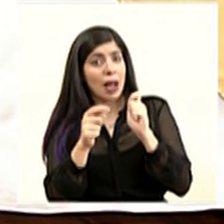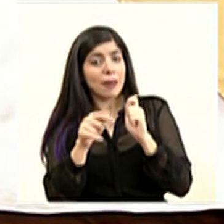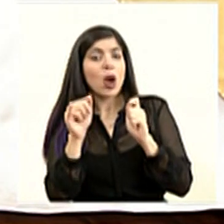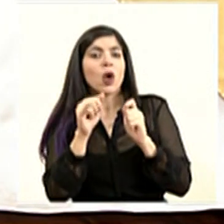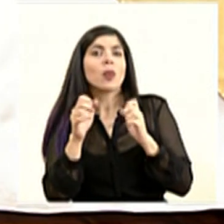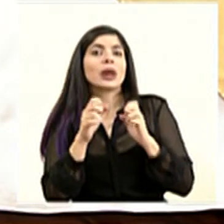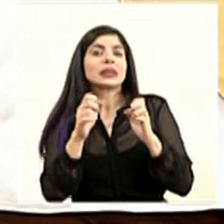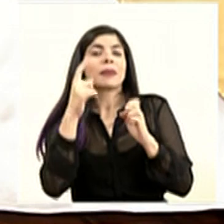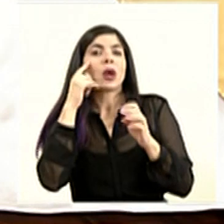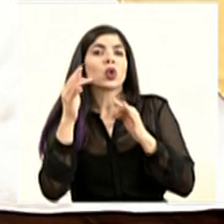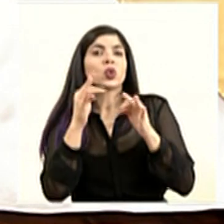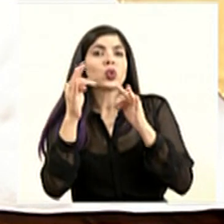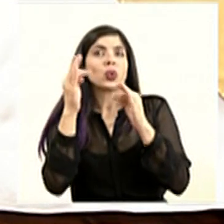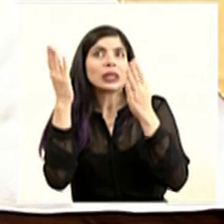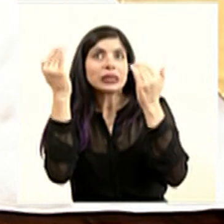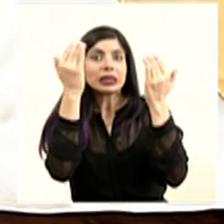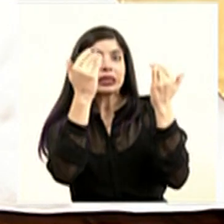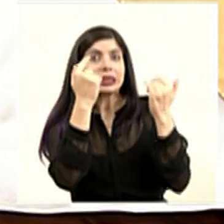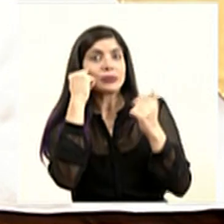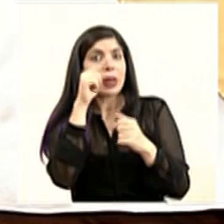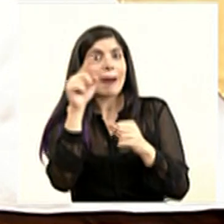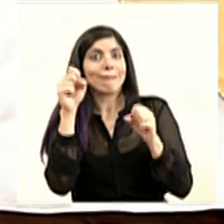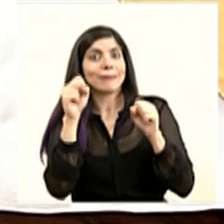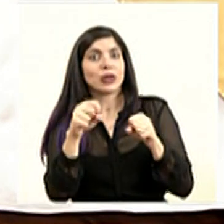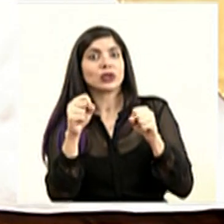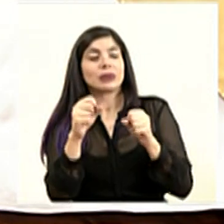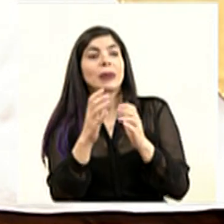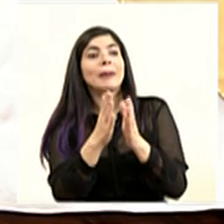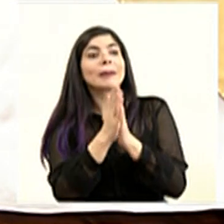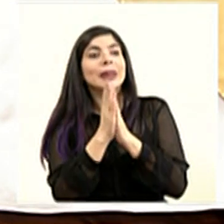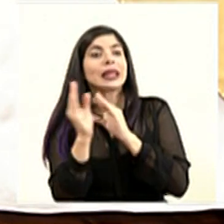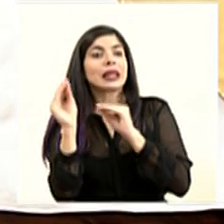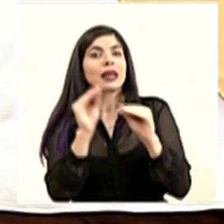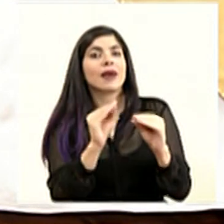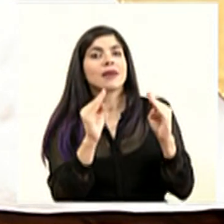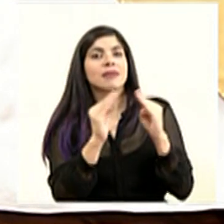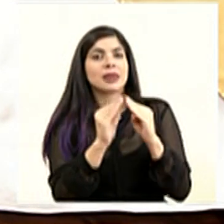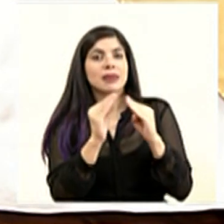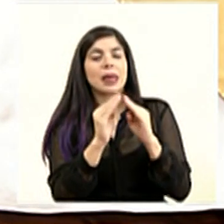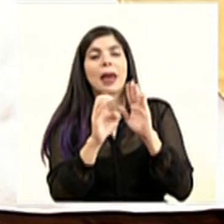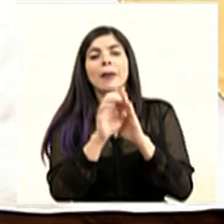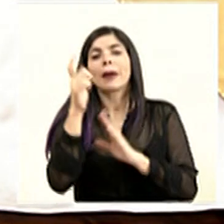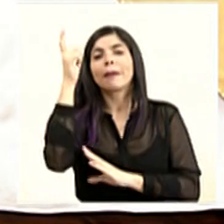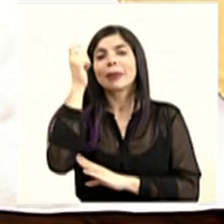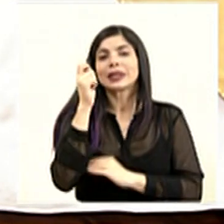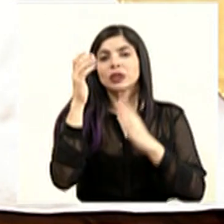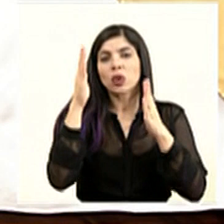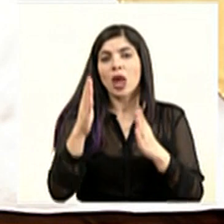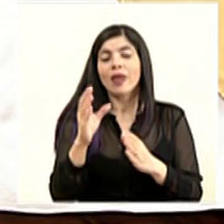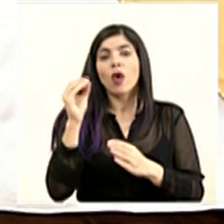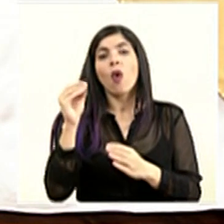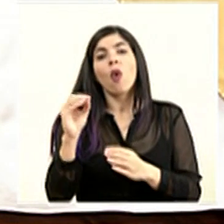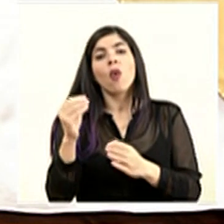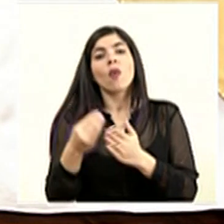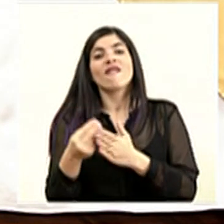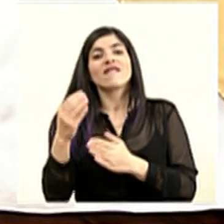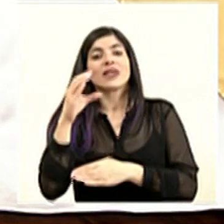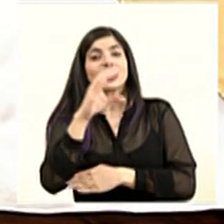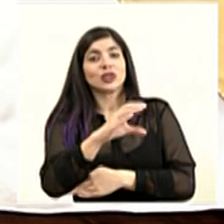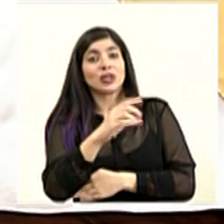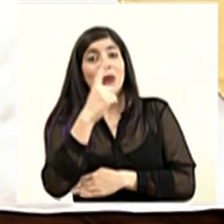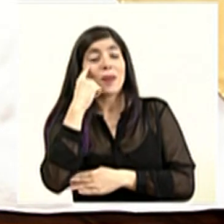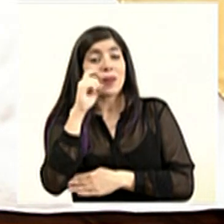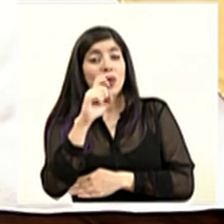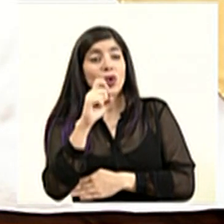de atracción de turistas que se conviertan en posibles solicitantes de residencia, llámense pensionados e inversionistas, ante el contagio